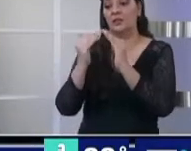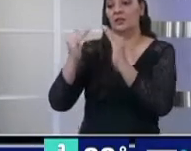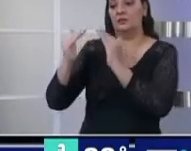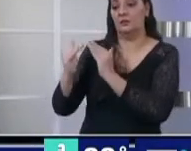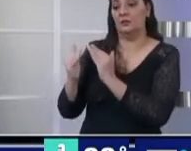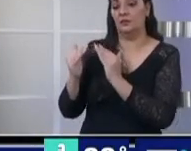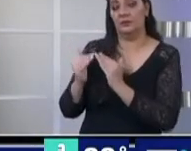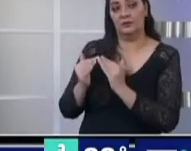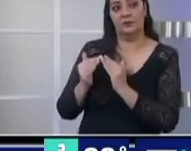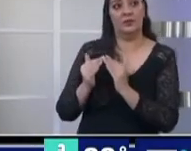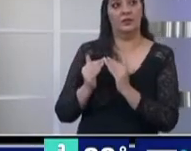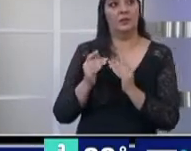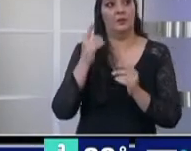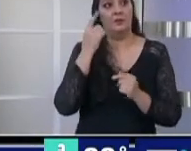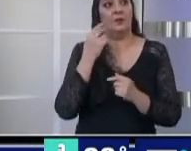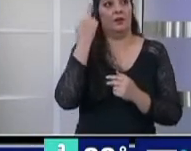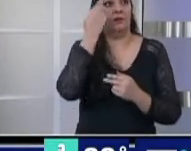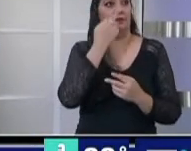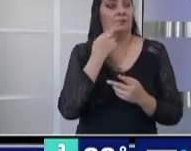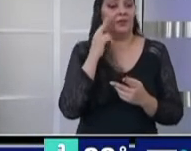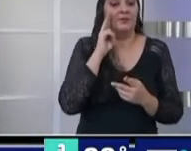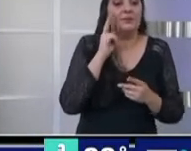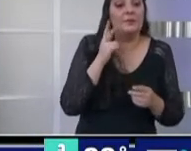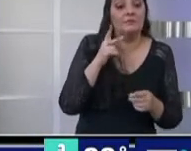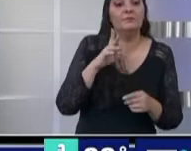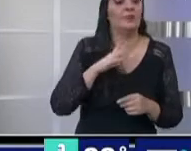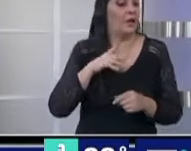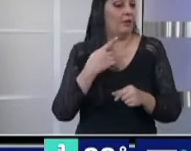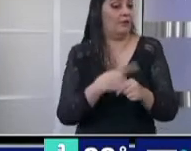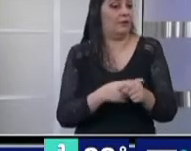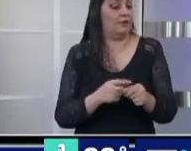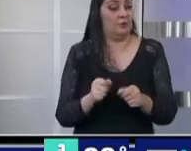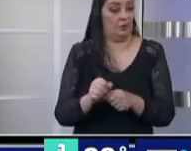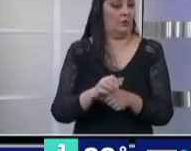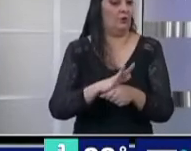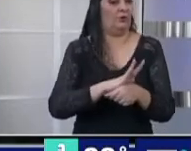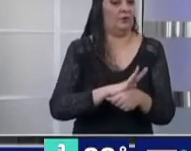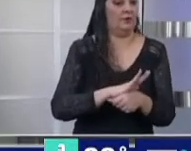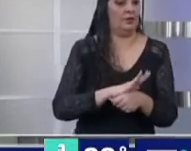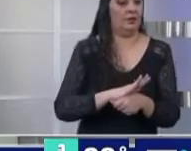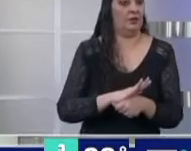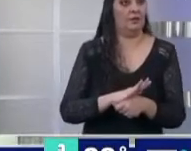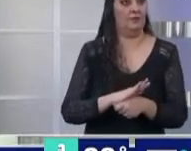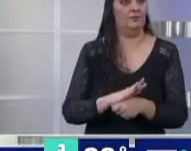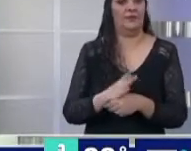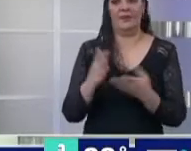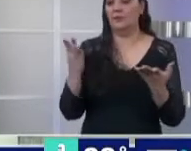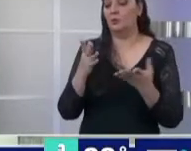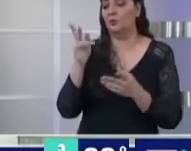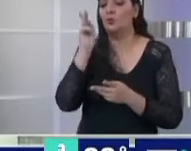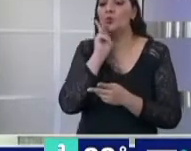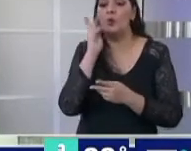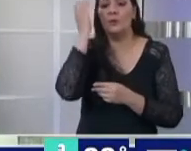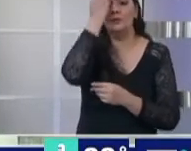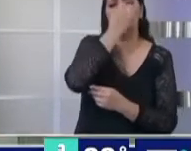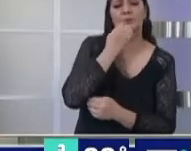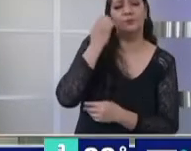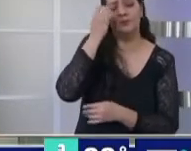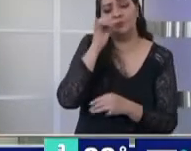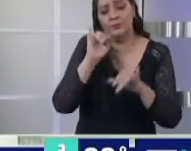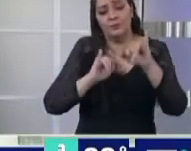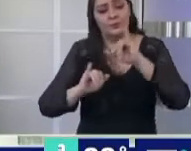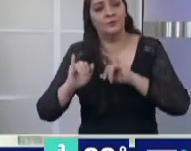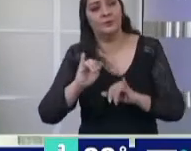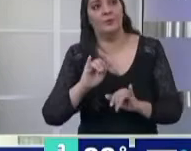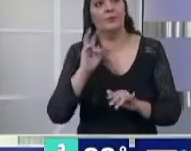podido revisar algunos pacientes con COVID, donde hacemos pruebas PCR, son las pruebas que se hacen por la